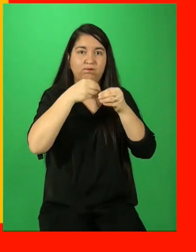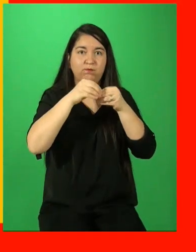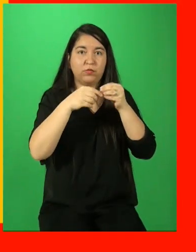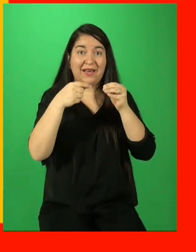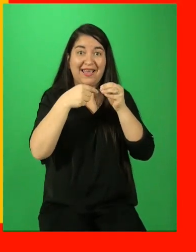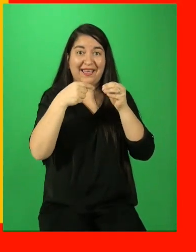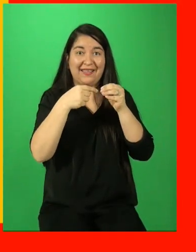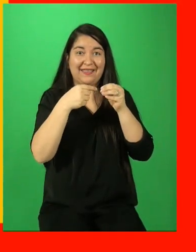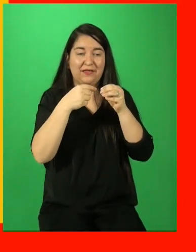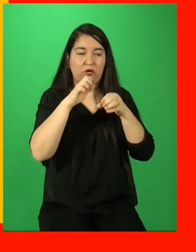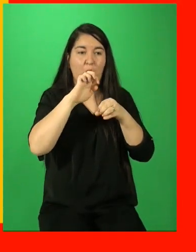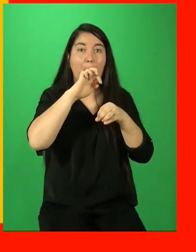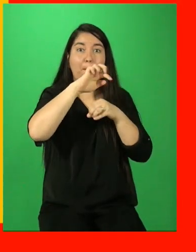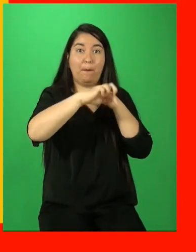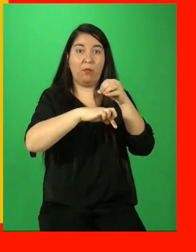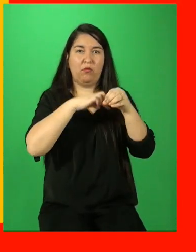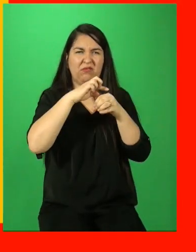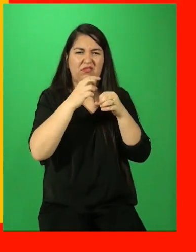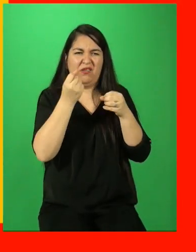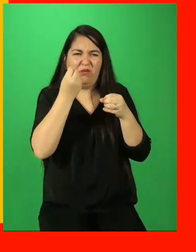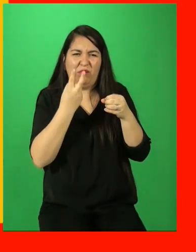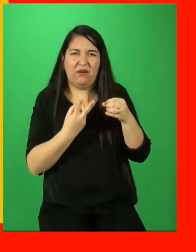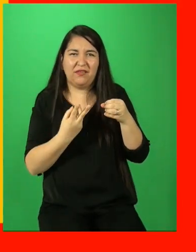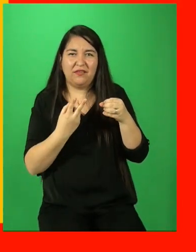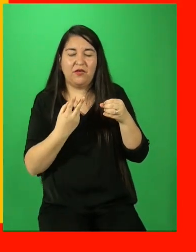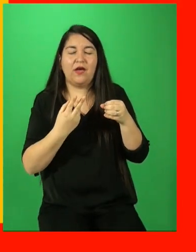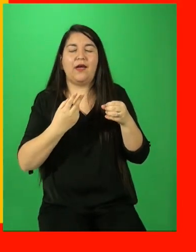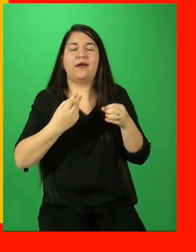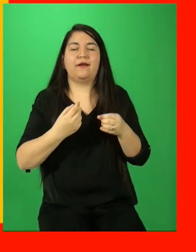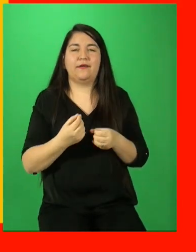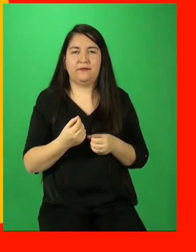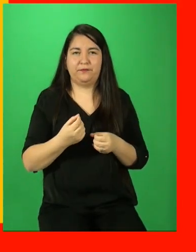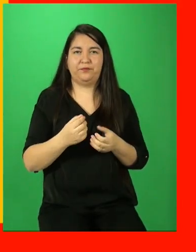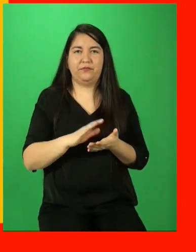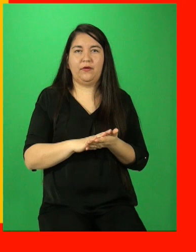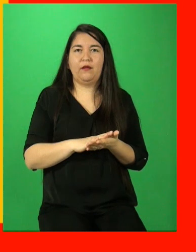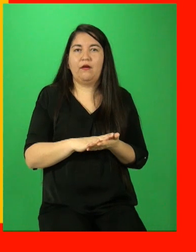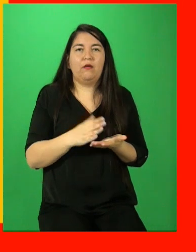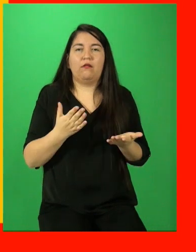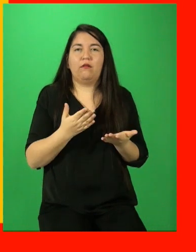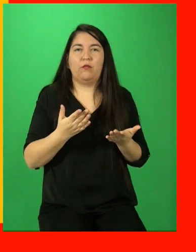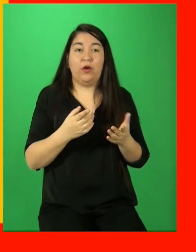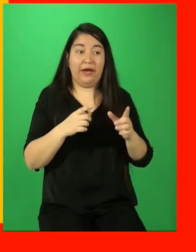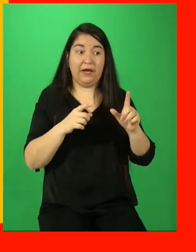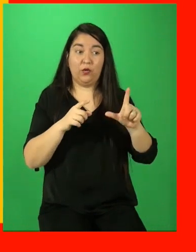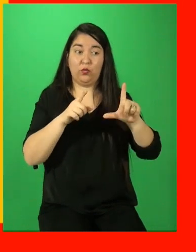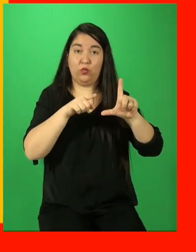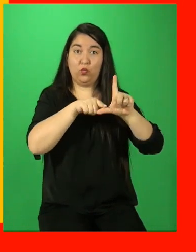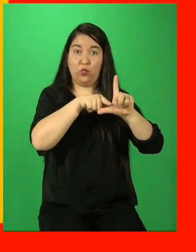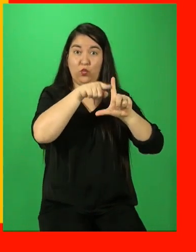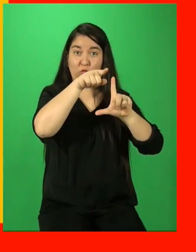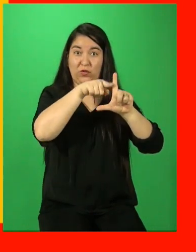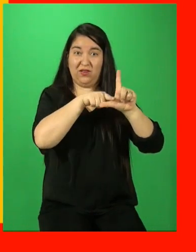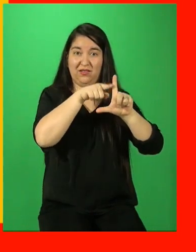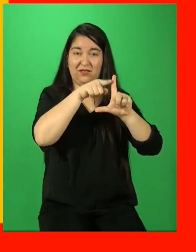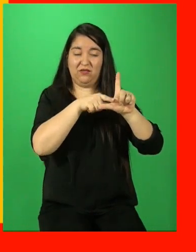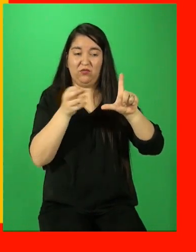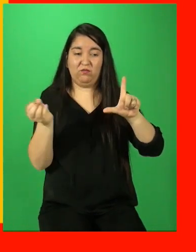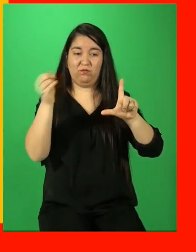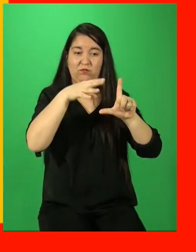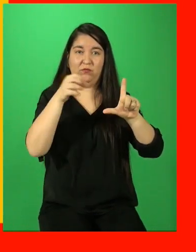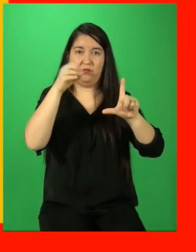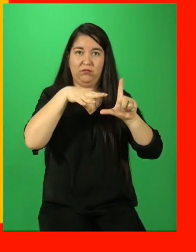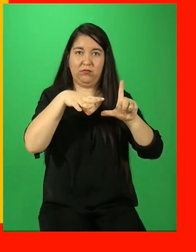en litros de solución. ¿Qué son los moles? Los moles es una unidad química que